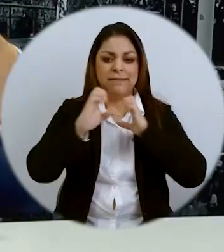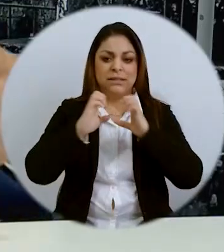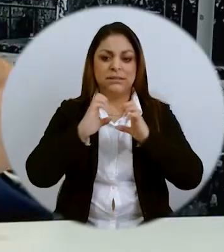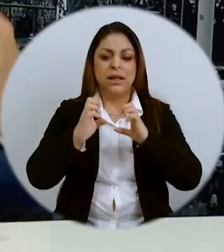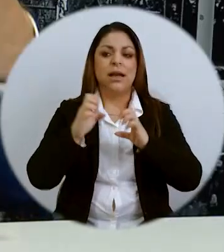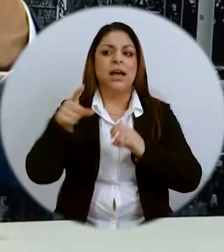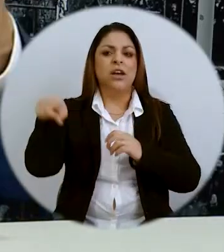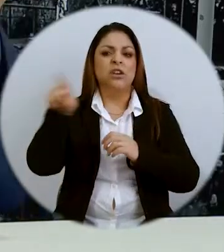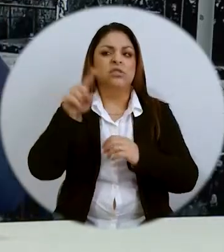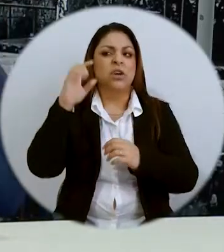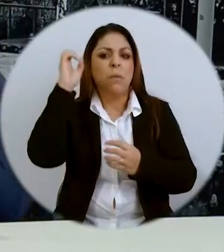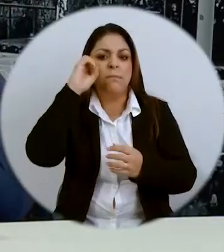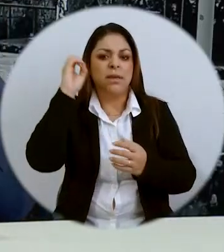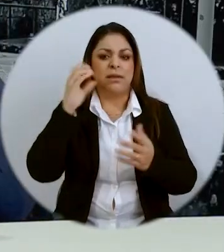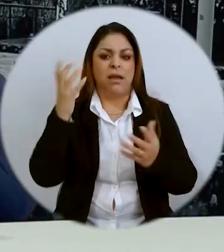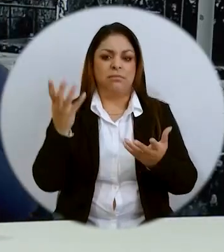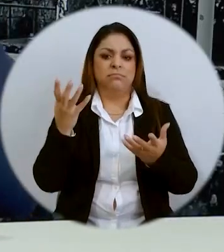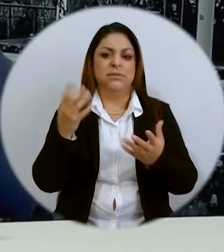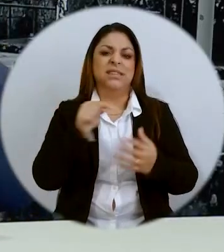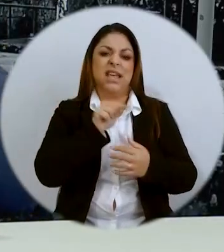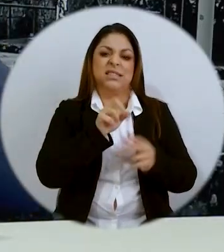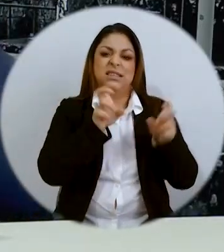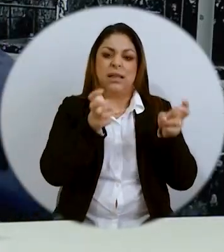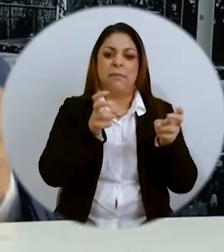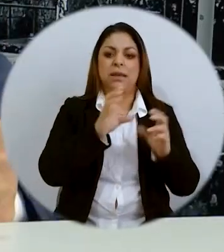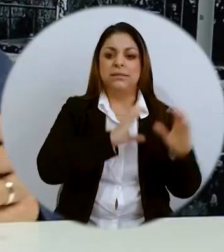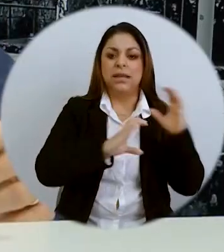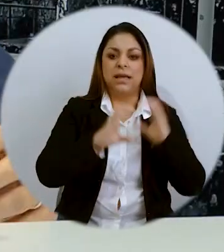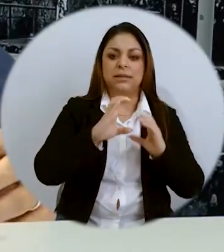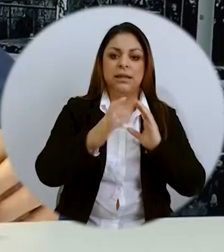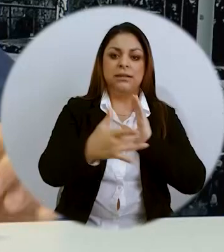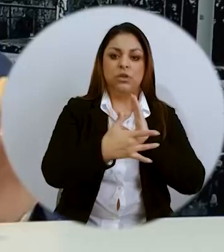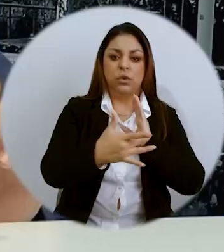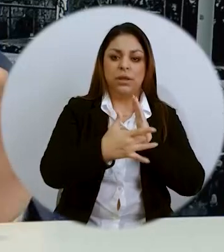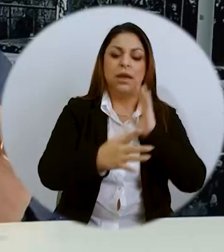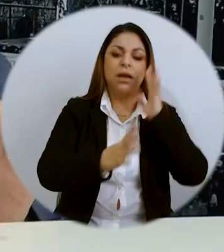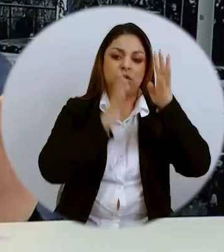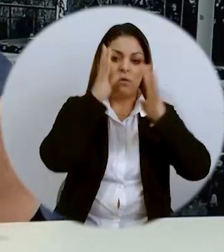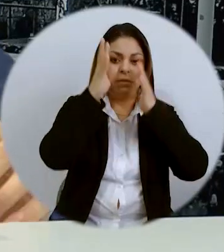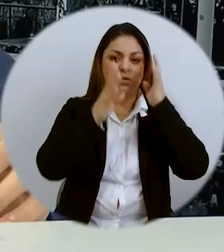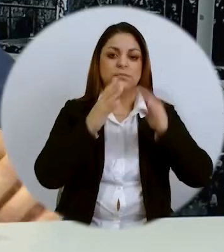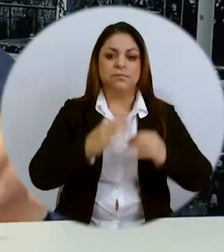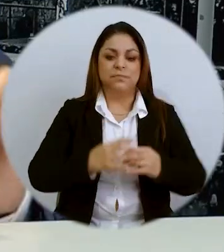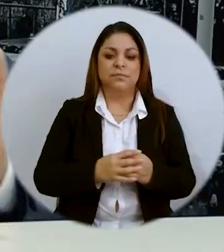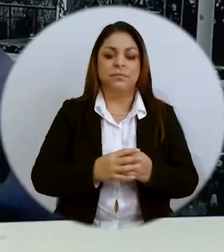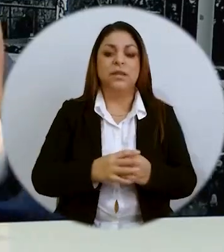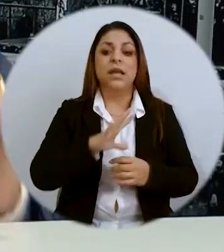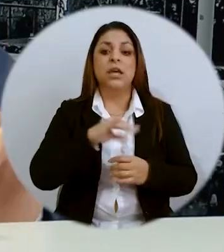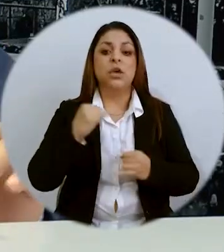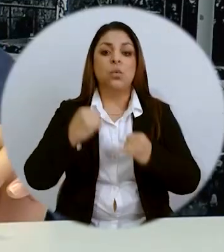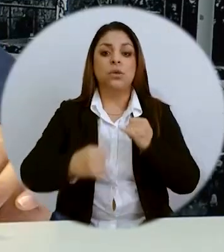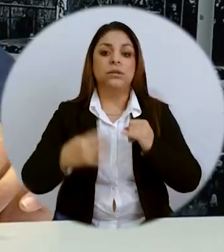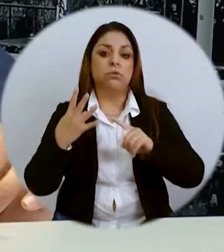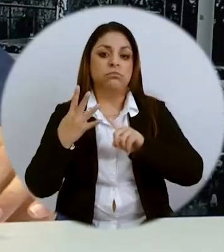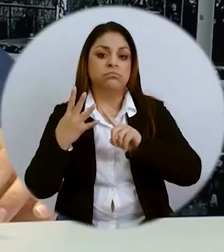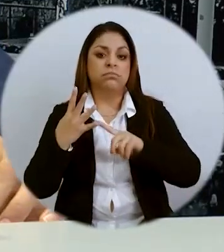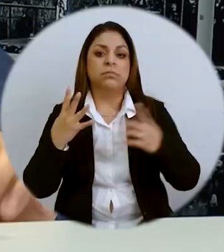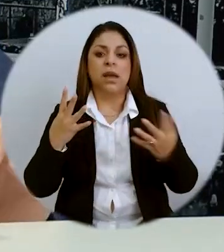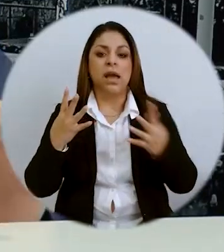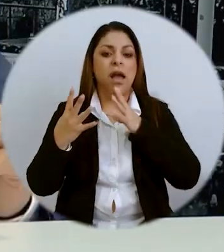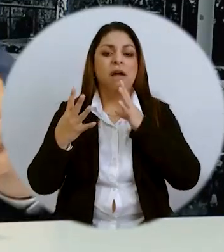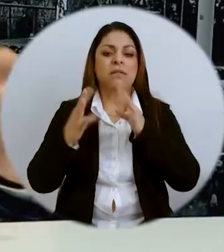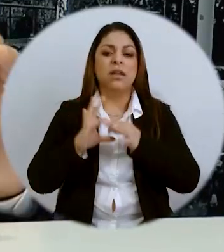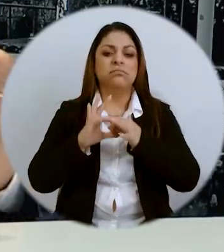tienen respecto de este núcleo de ciencia, tecnología e innovación. Y un último segmento